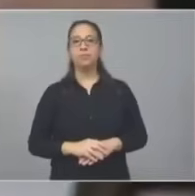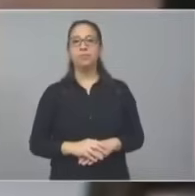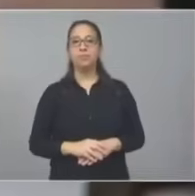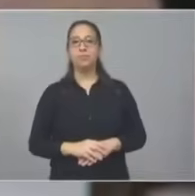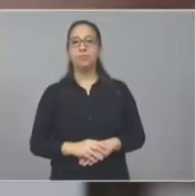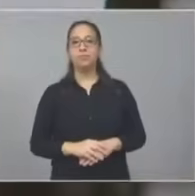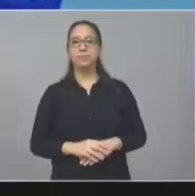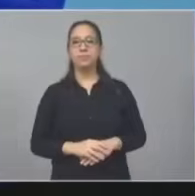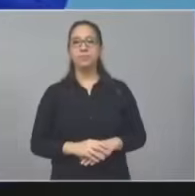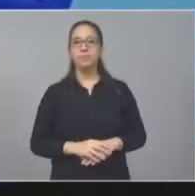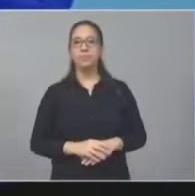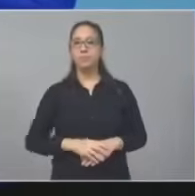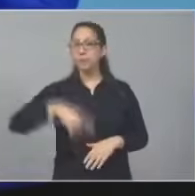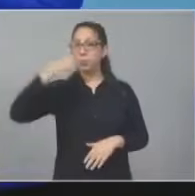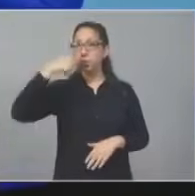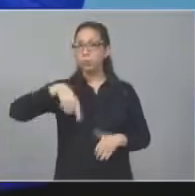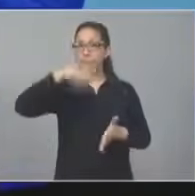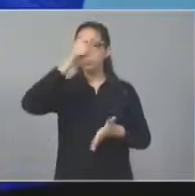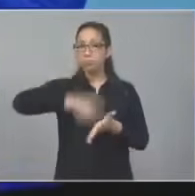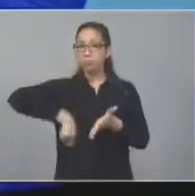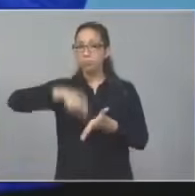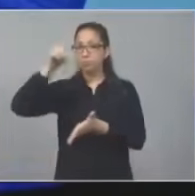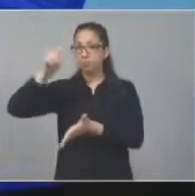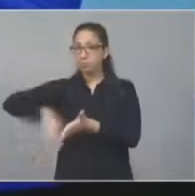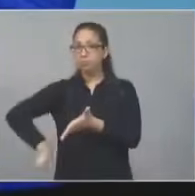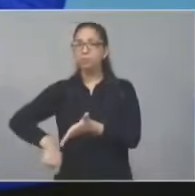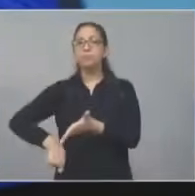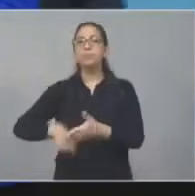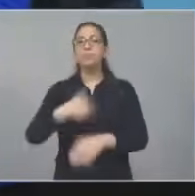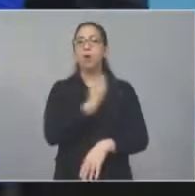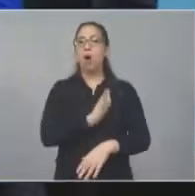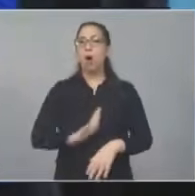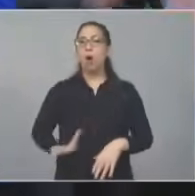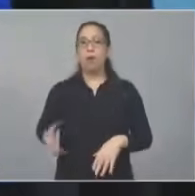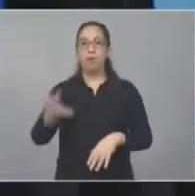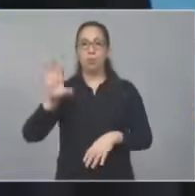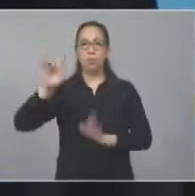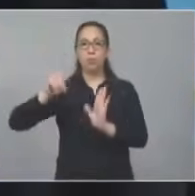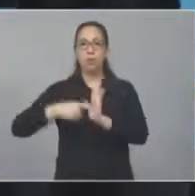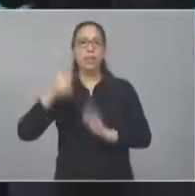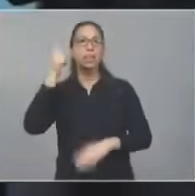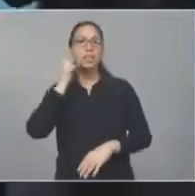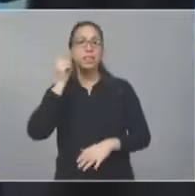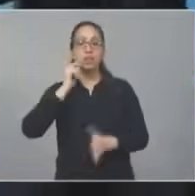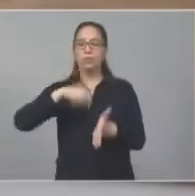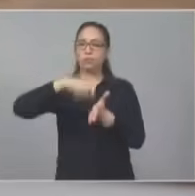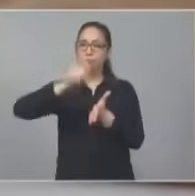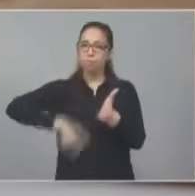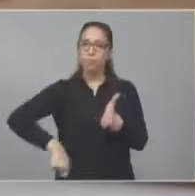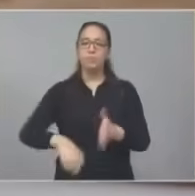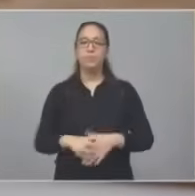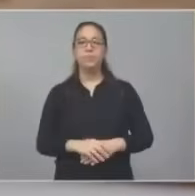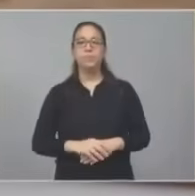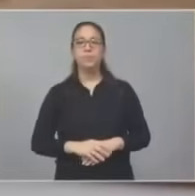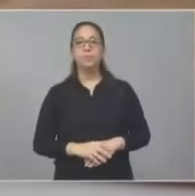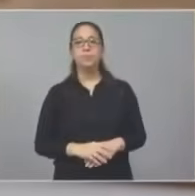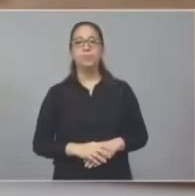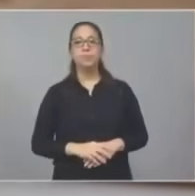Y refrenda el gobernador de la provincia de Buenos Aires, Axel Kicillof.